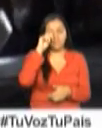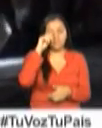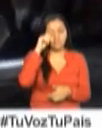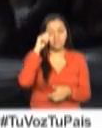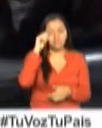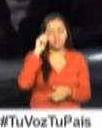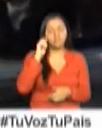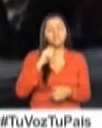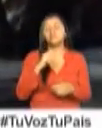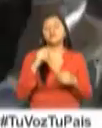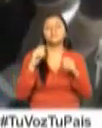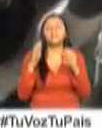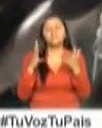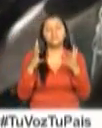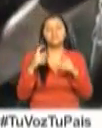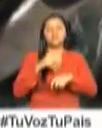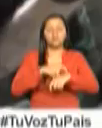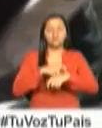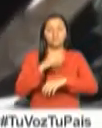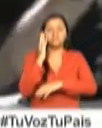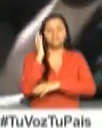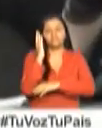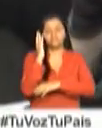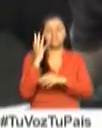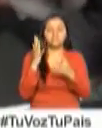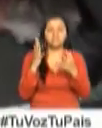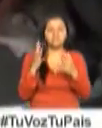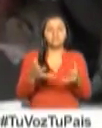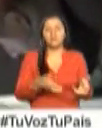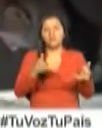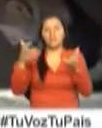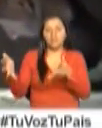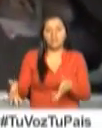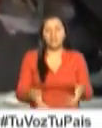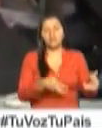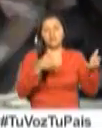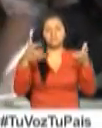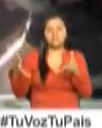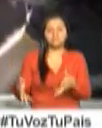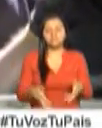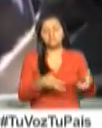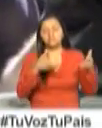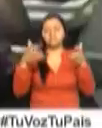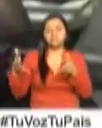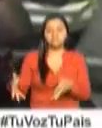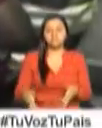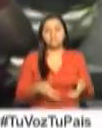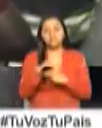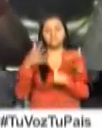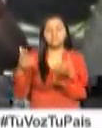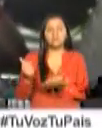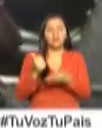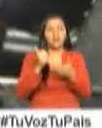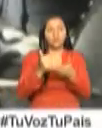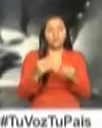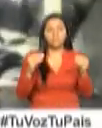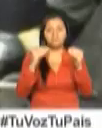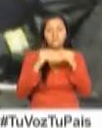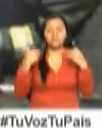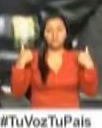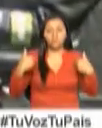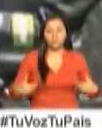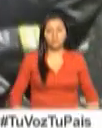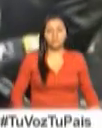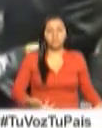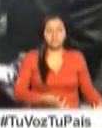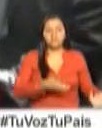A mitad de jornada, los socorristas italianos continuaban removiendo escombros el jueves sin perder la esperanza de encontrar sobrevivientes del